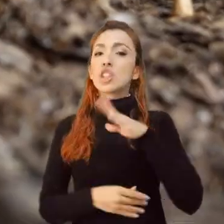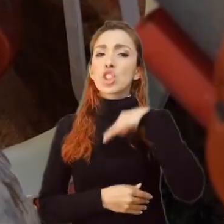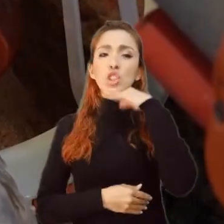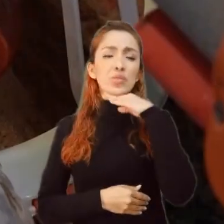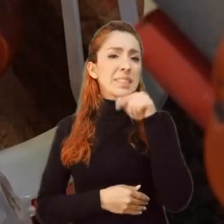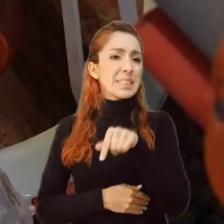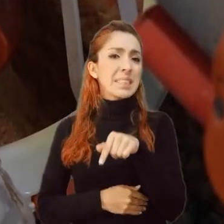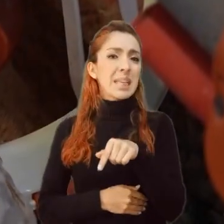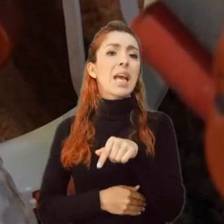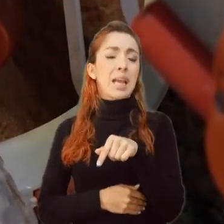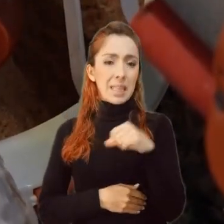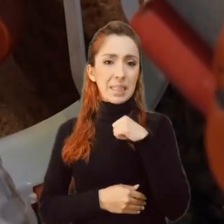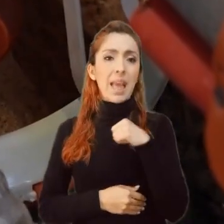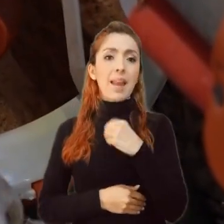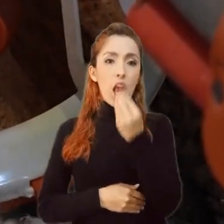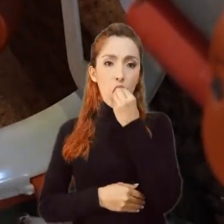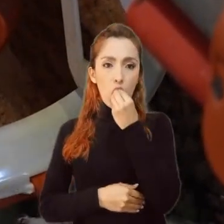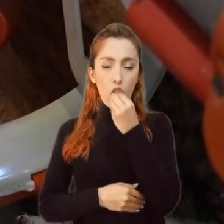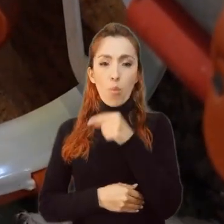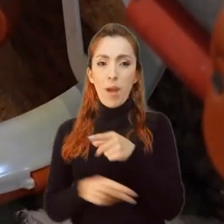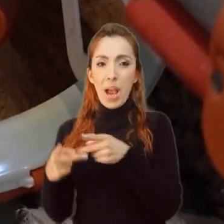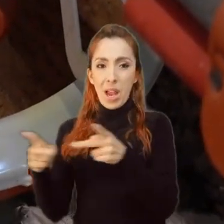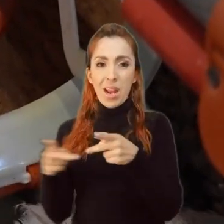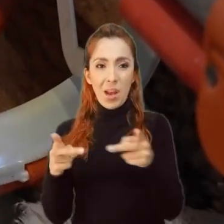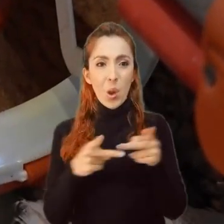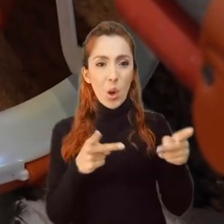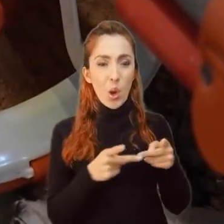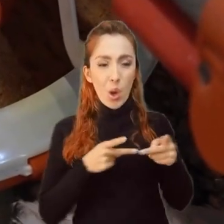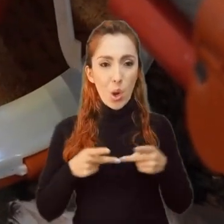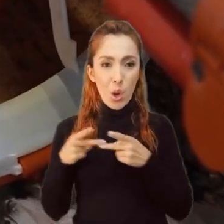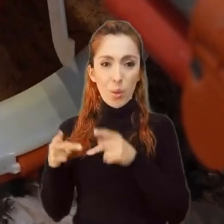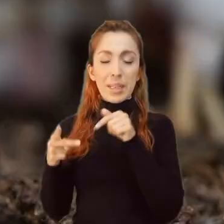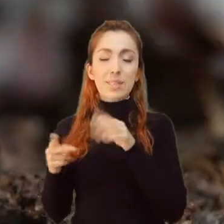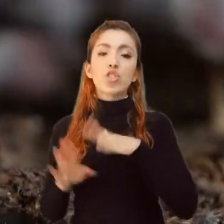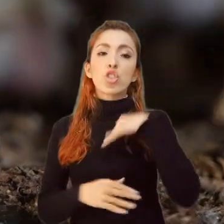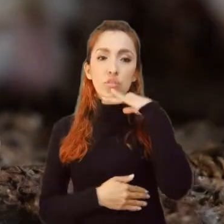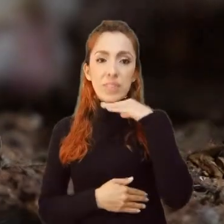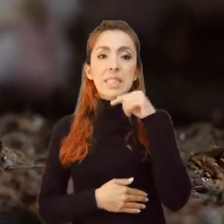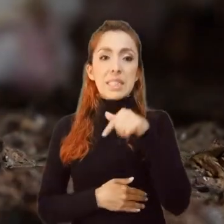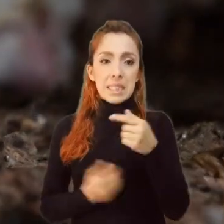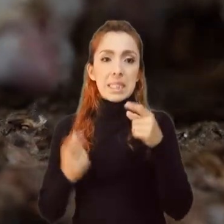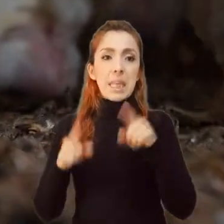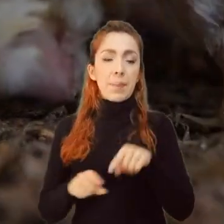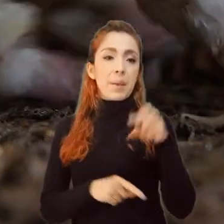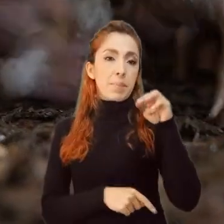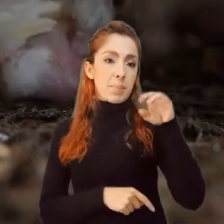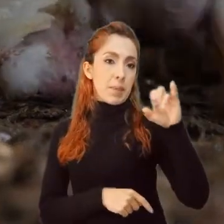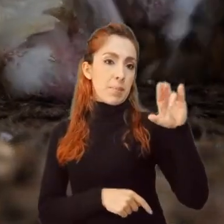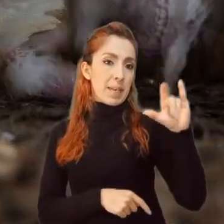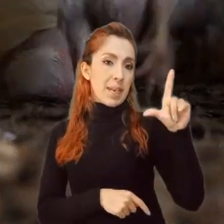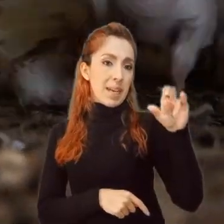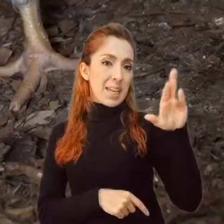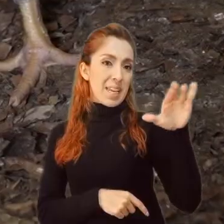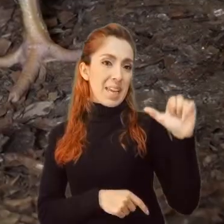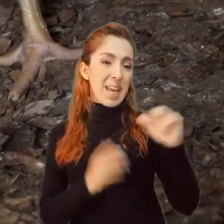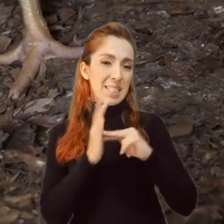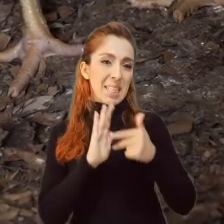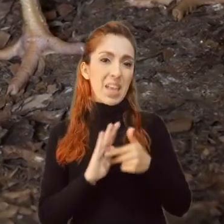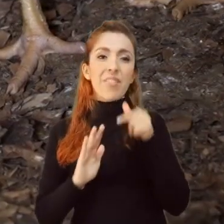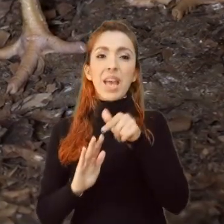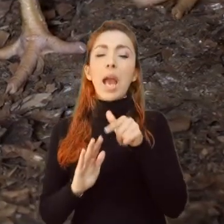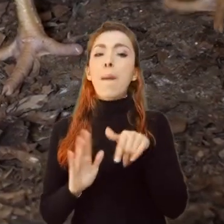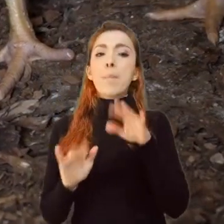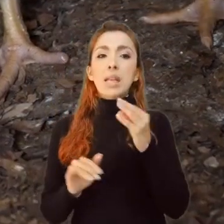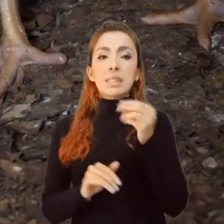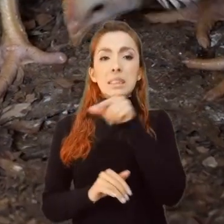Contamos con la suficiente cantidad de comederos por galpón, ¿sí? Asimismo con la suficiente cantidad de niplería para que las